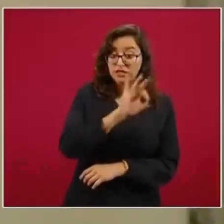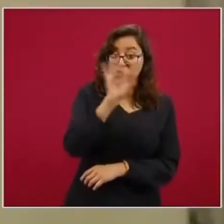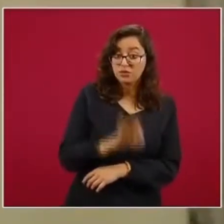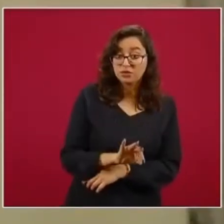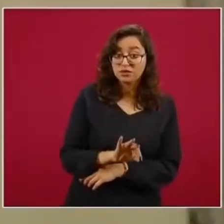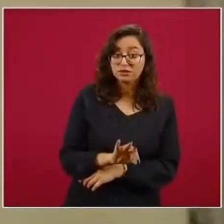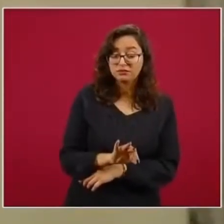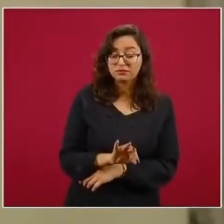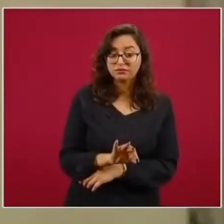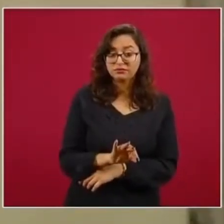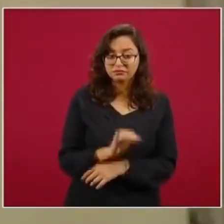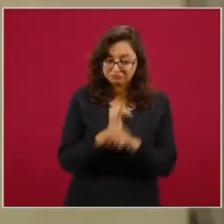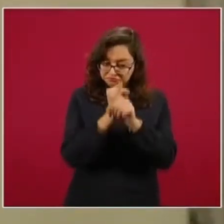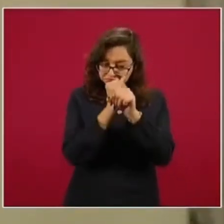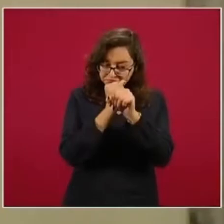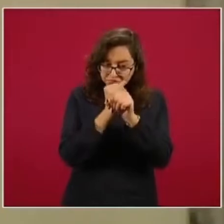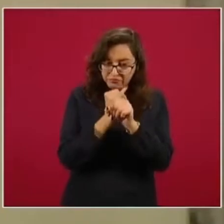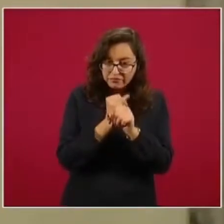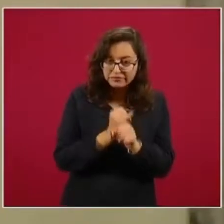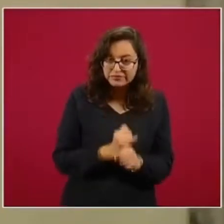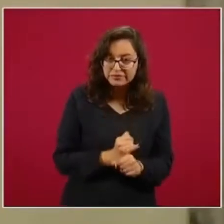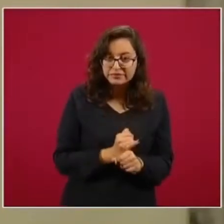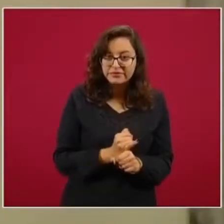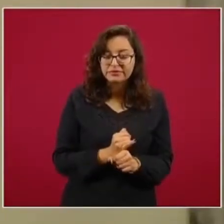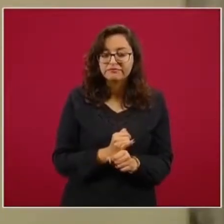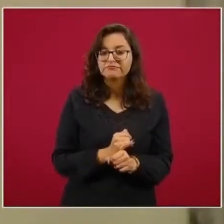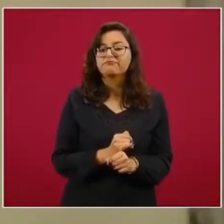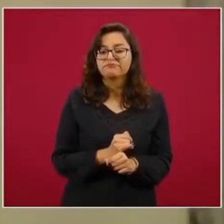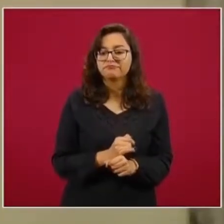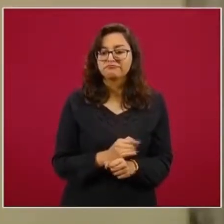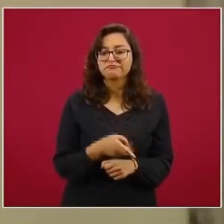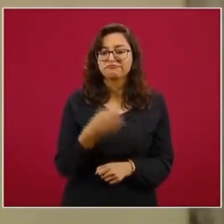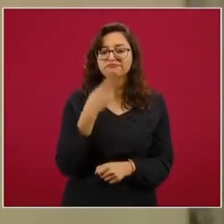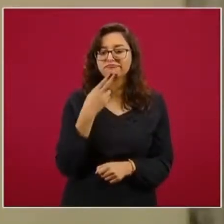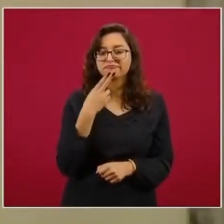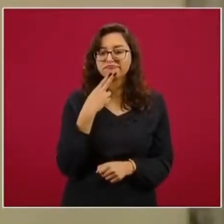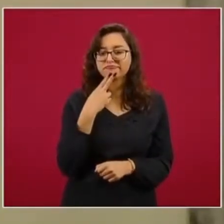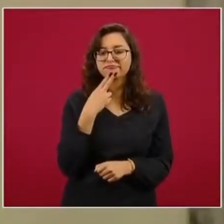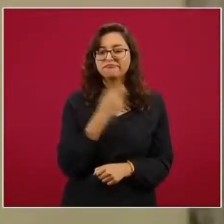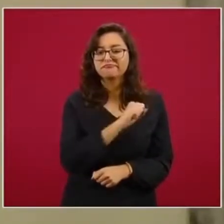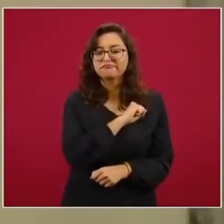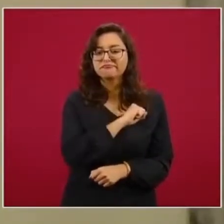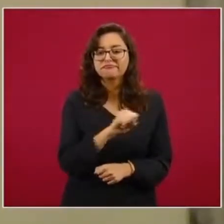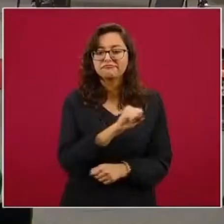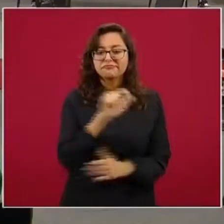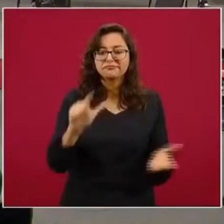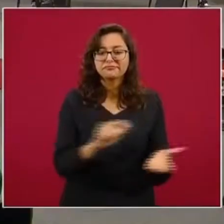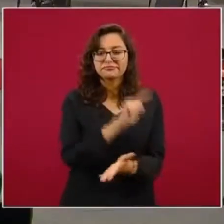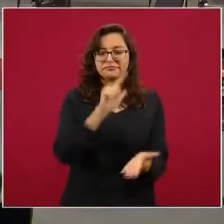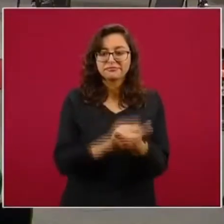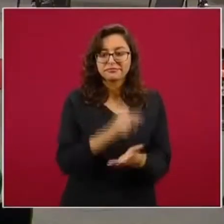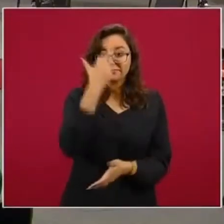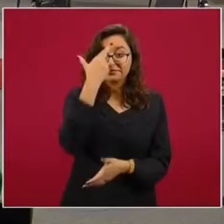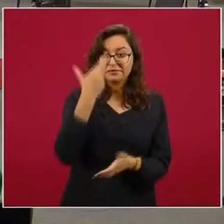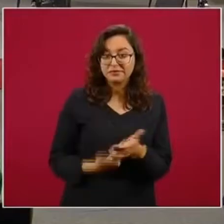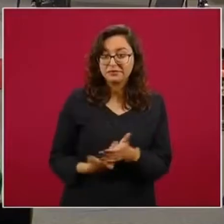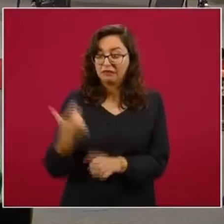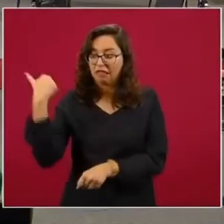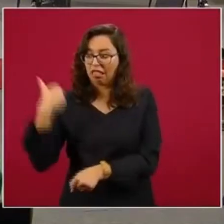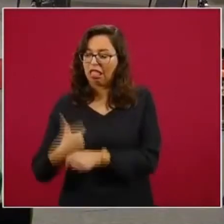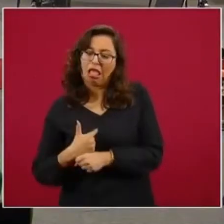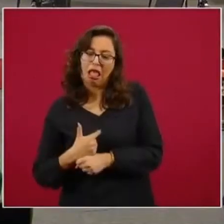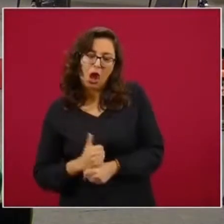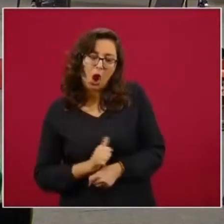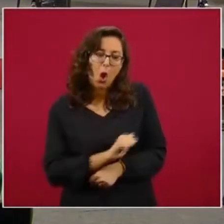presidente, de acuerdo a nuestra investigación, es usado por estas redes delictivas para, si me cachan una, aquí tengo la